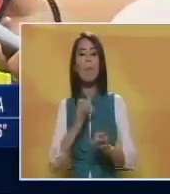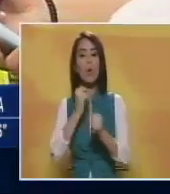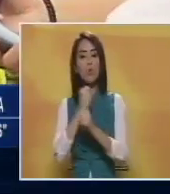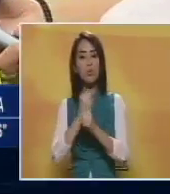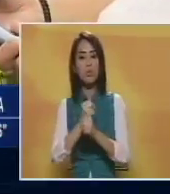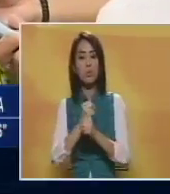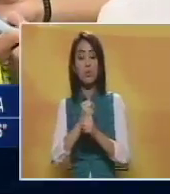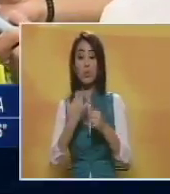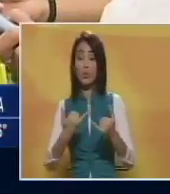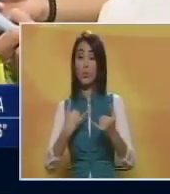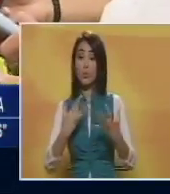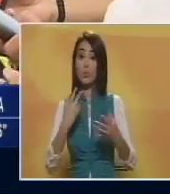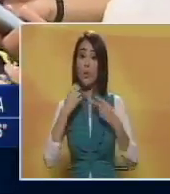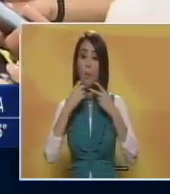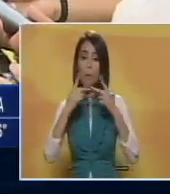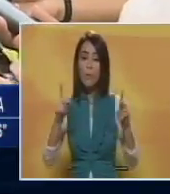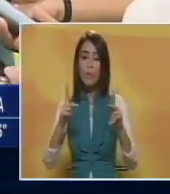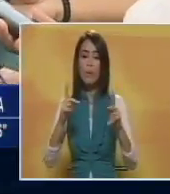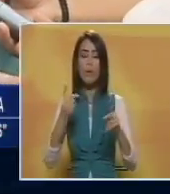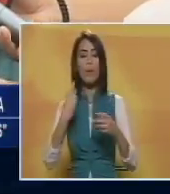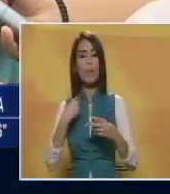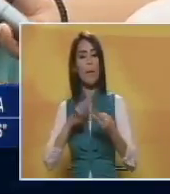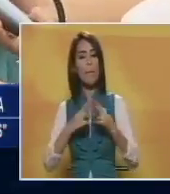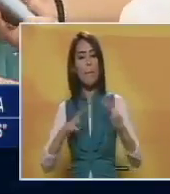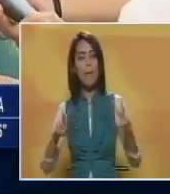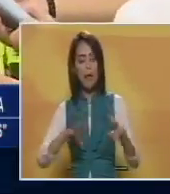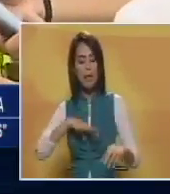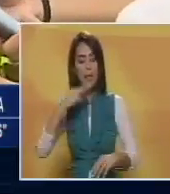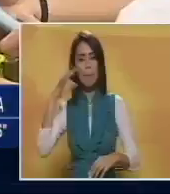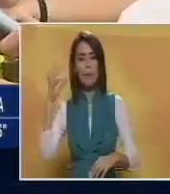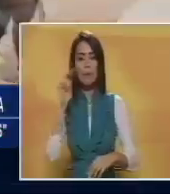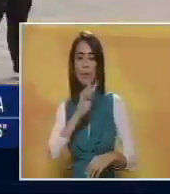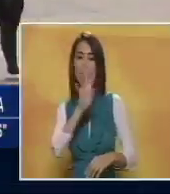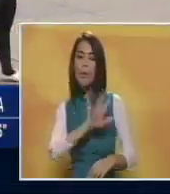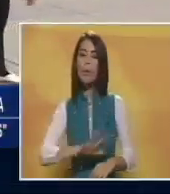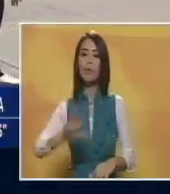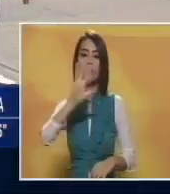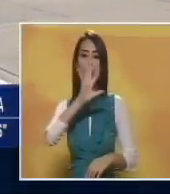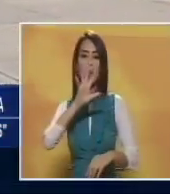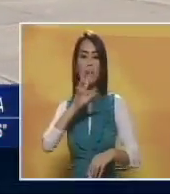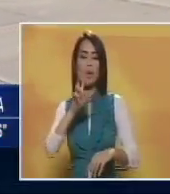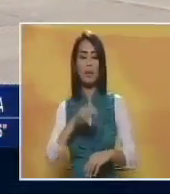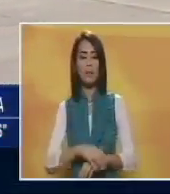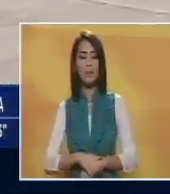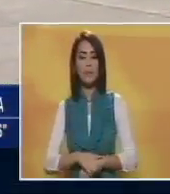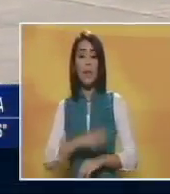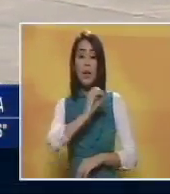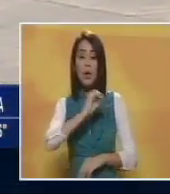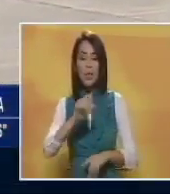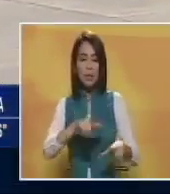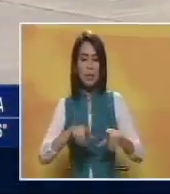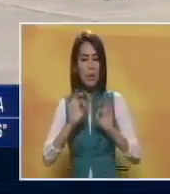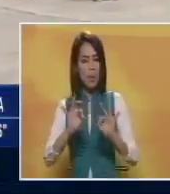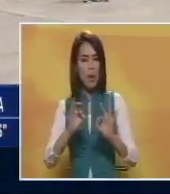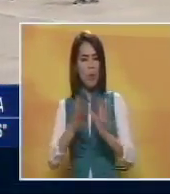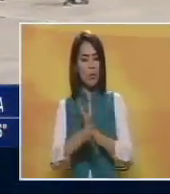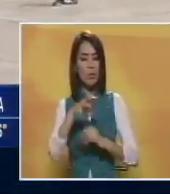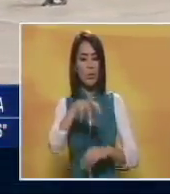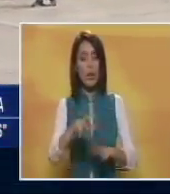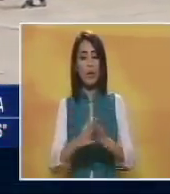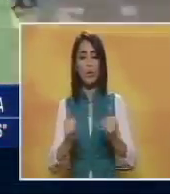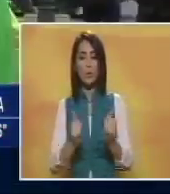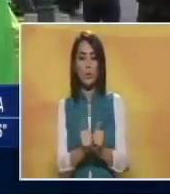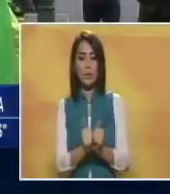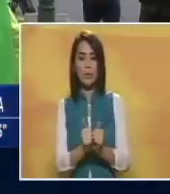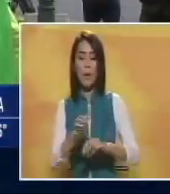para llevar un mensaje de paz y esperanza por toda la nación, siendo parada en el oriente del país, específicamente en el estado de